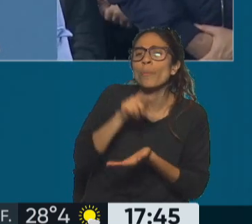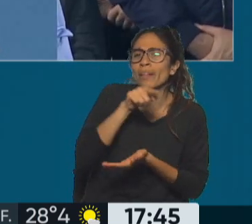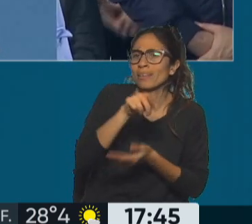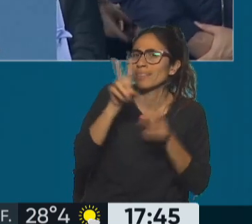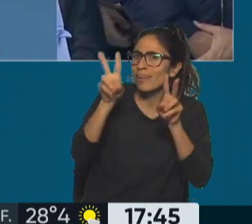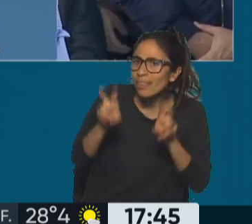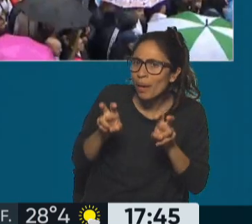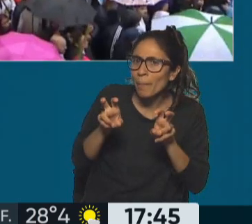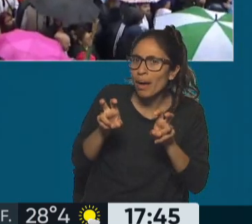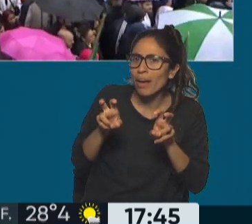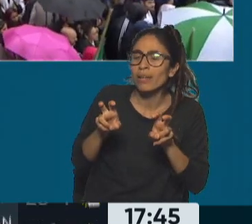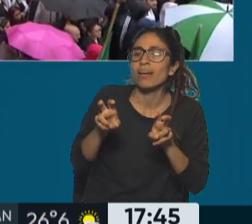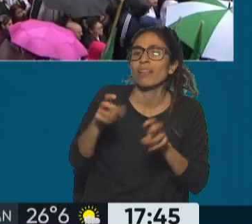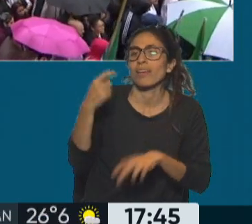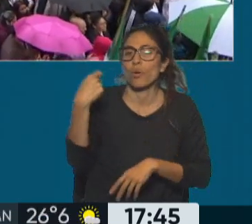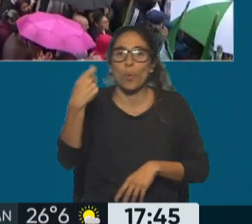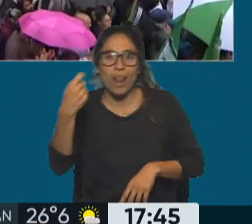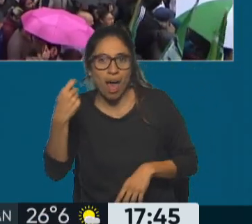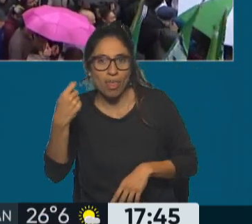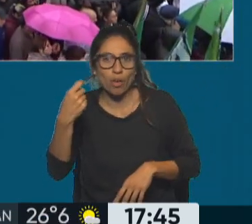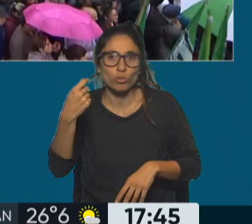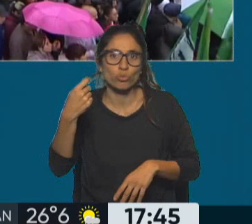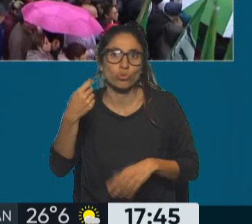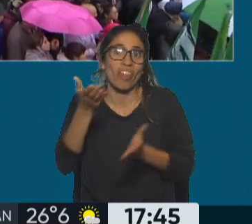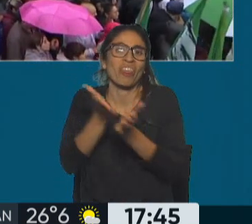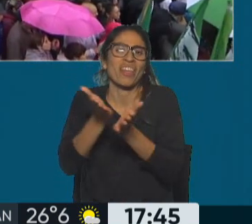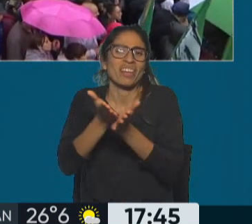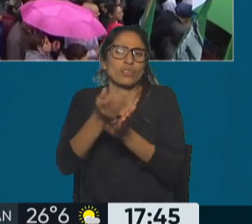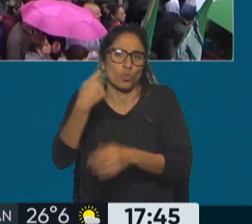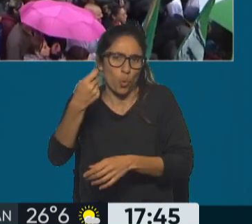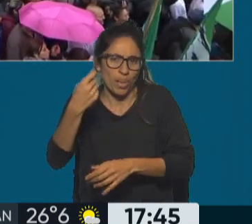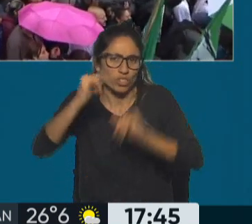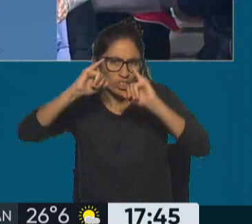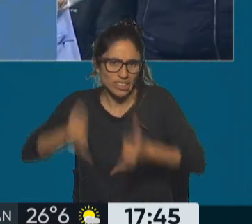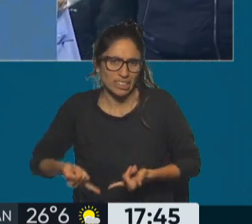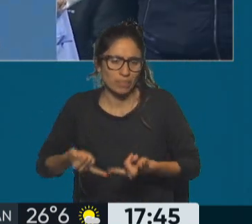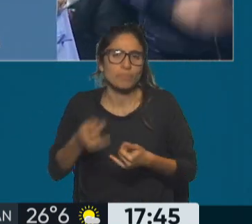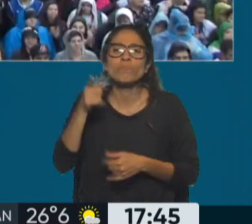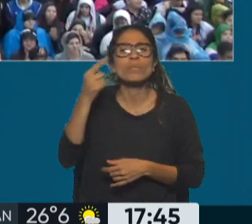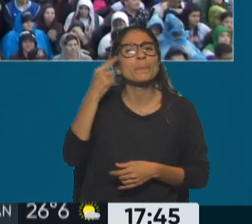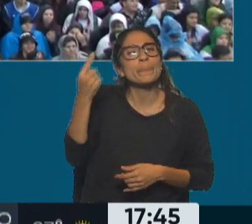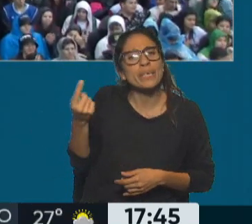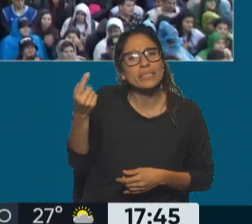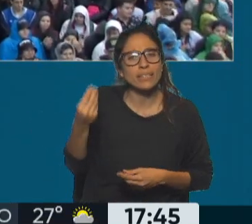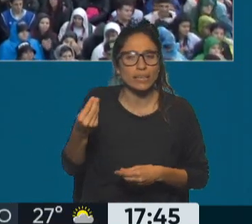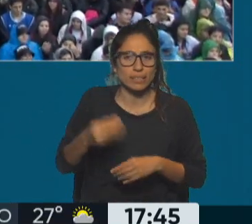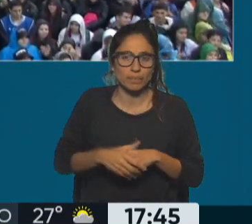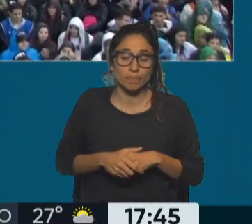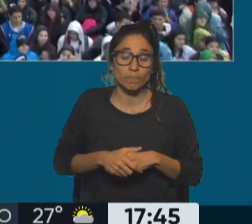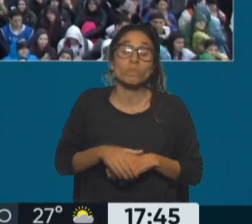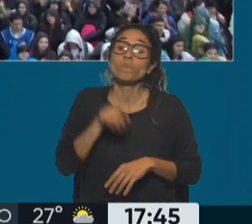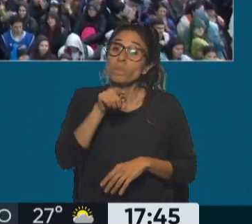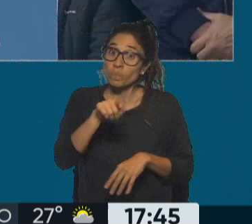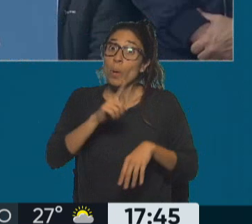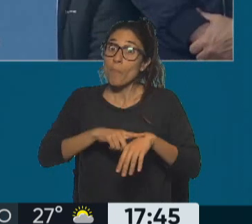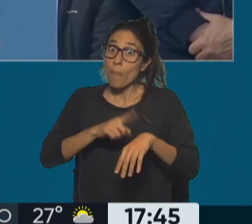estamos hablando de los adultos mayores y de los jubilados y el derecho a jubilarse, ¿no? Diana, bueno, me parece que ahí yo creo que es uno de los pasajes que podemos también